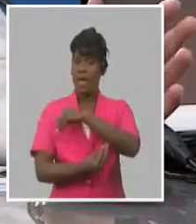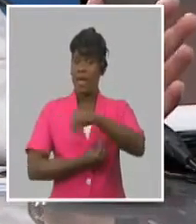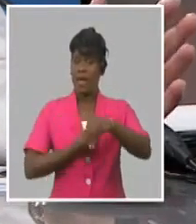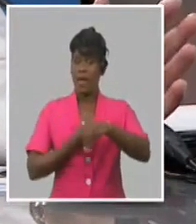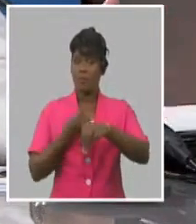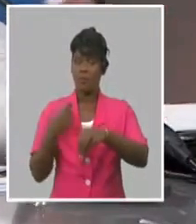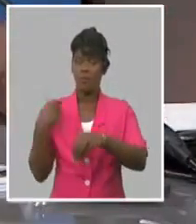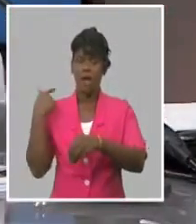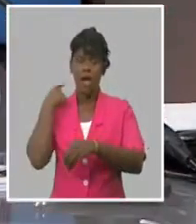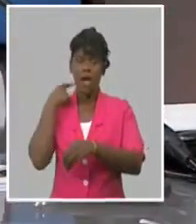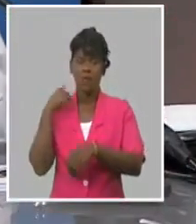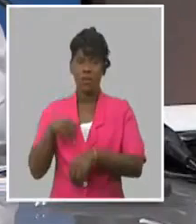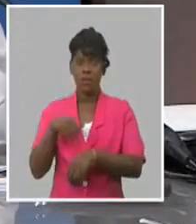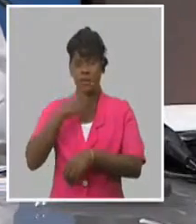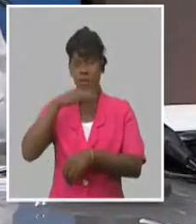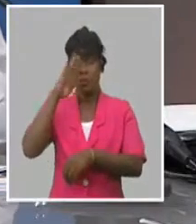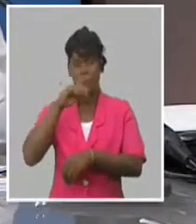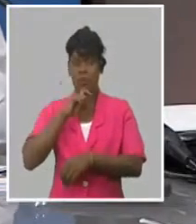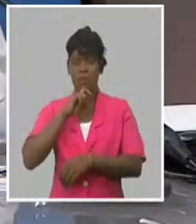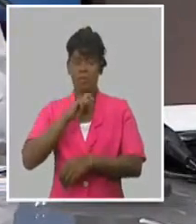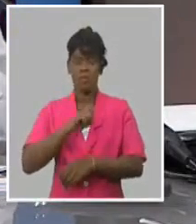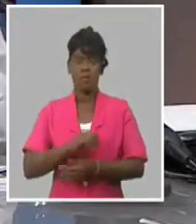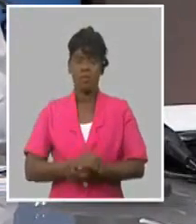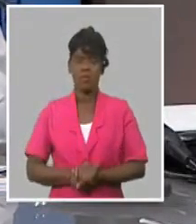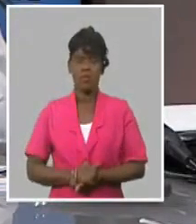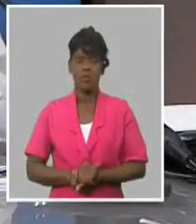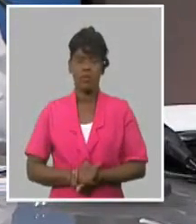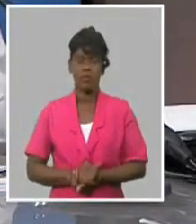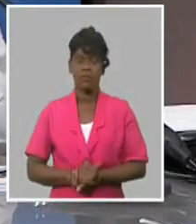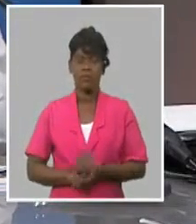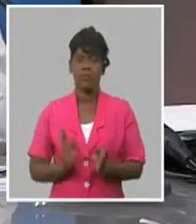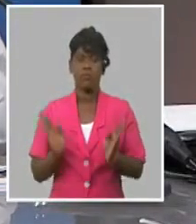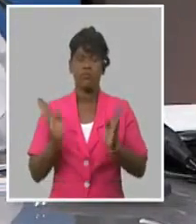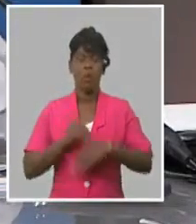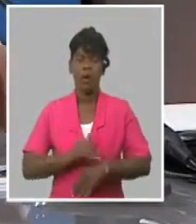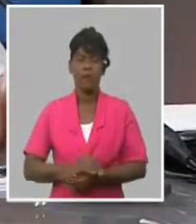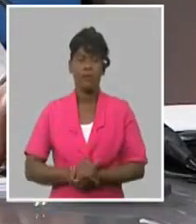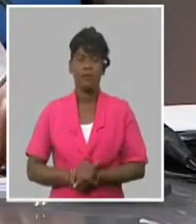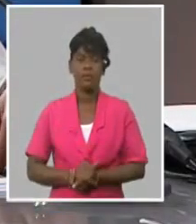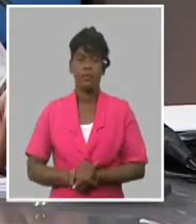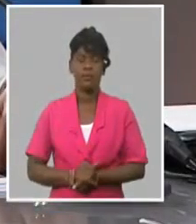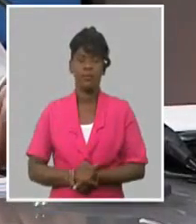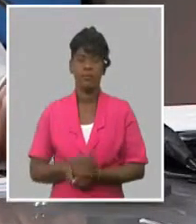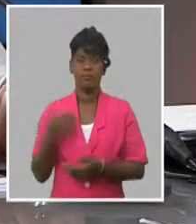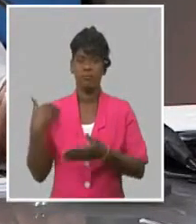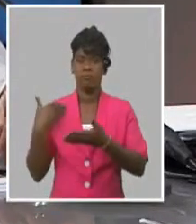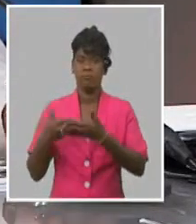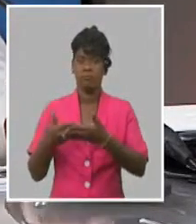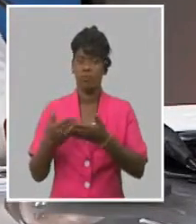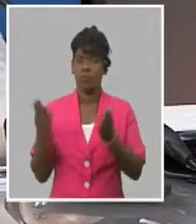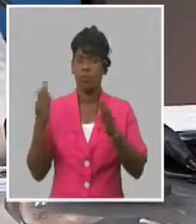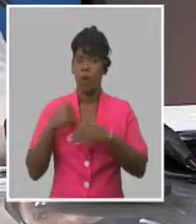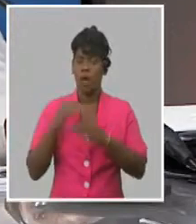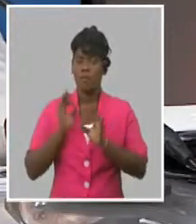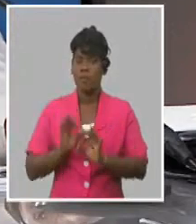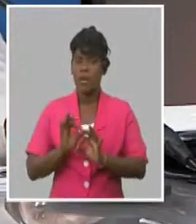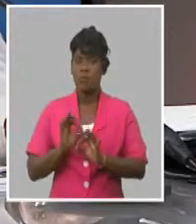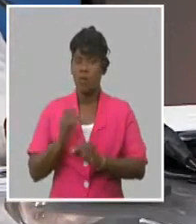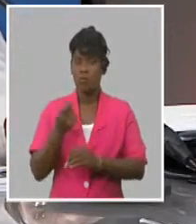ha sido un proceso característico de la economía nuestra en todos estos años de desarrollo de la